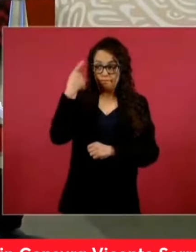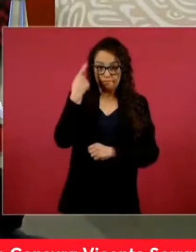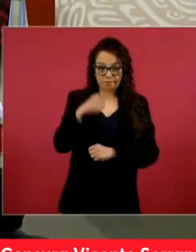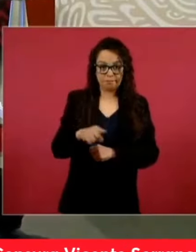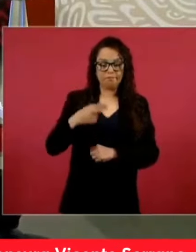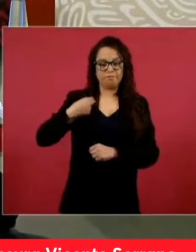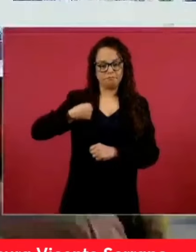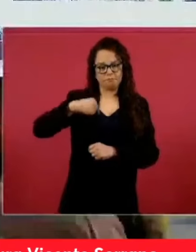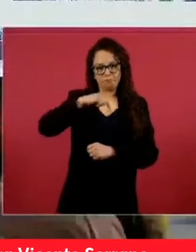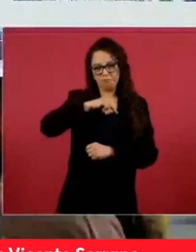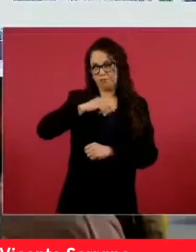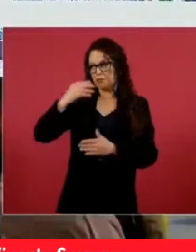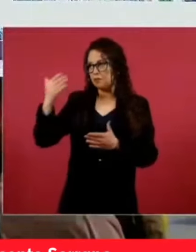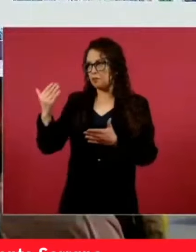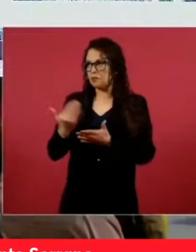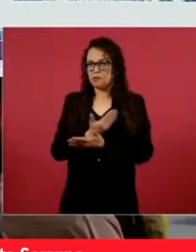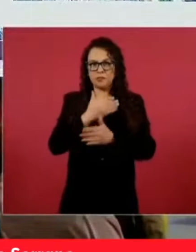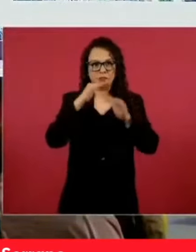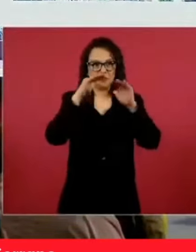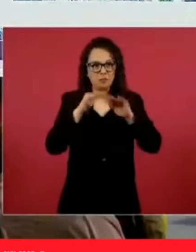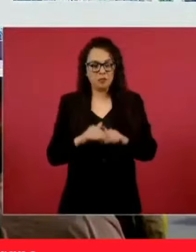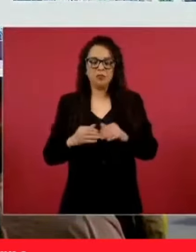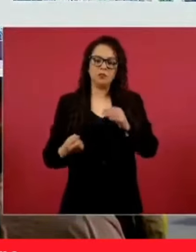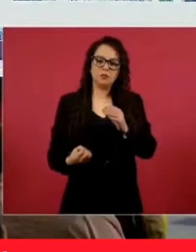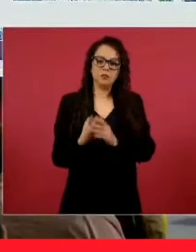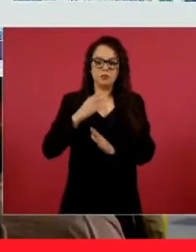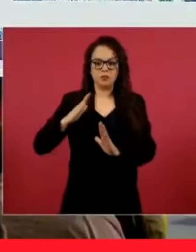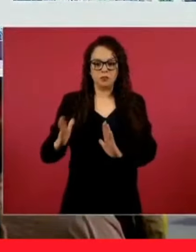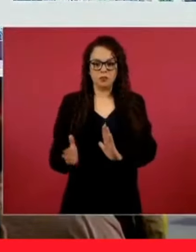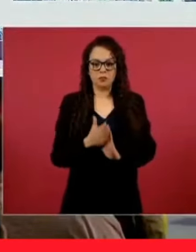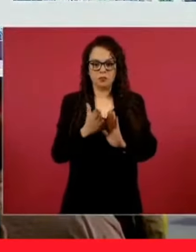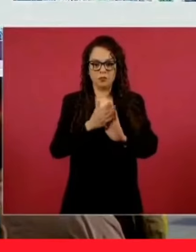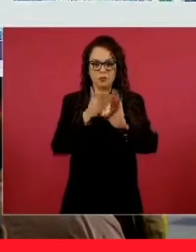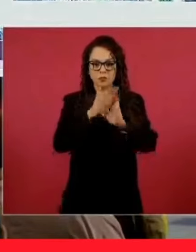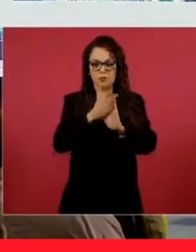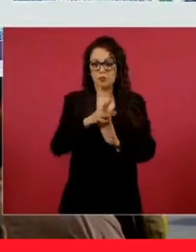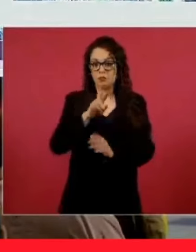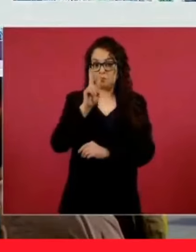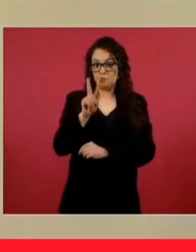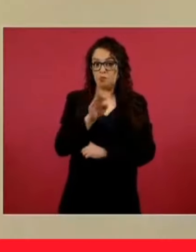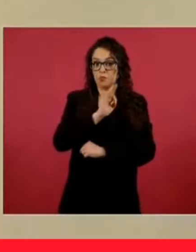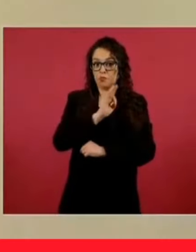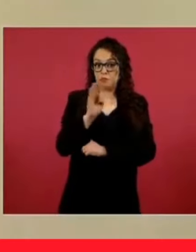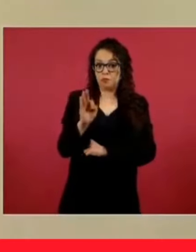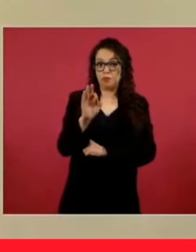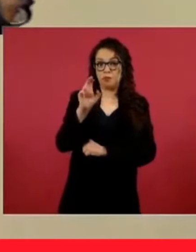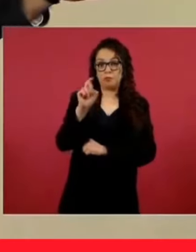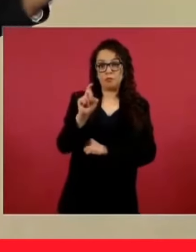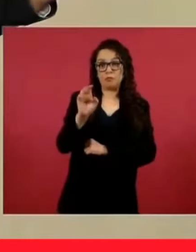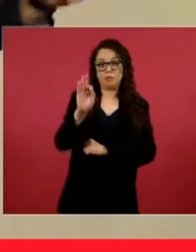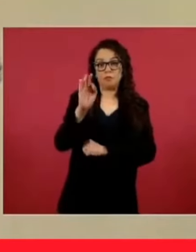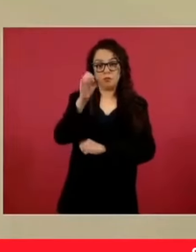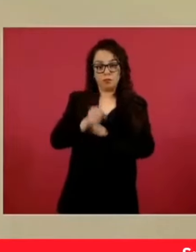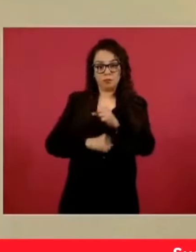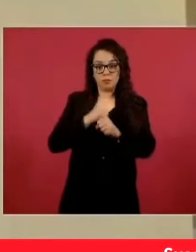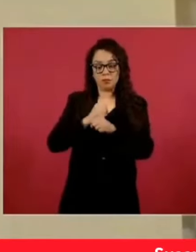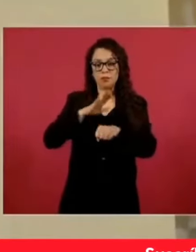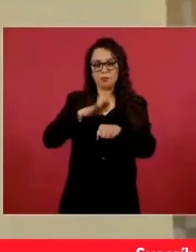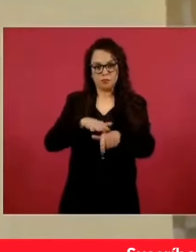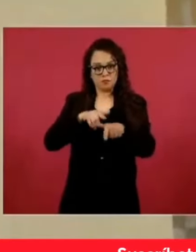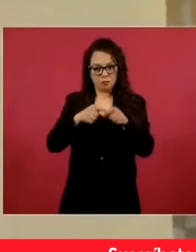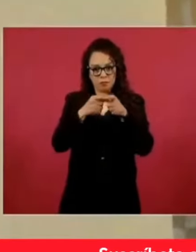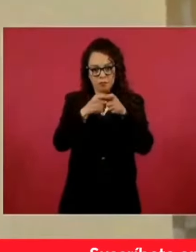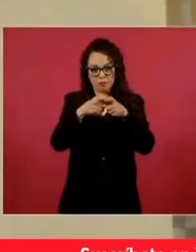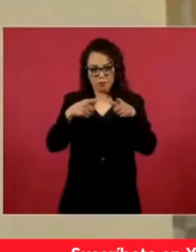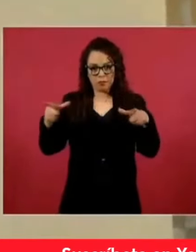nuevo archivo que contempla en sí el archivo con una ventana de crecimiento a 30 40 años las oficinas administrativas del